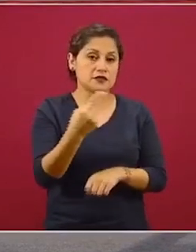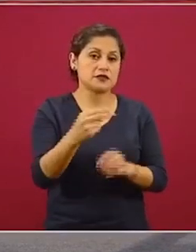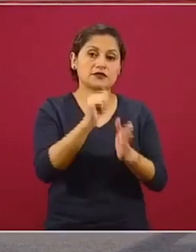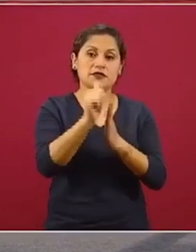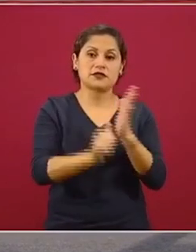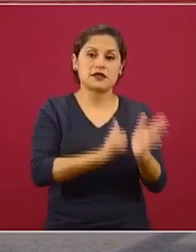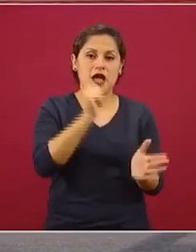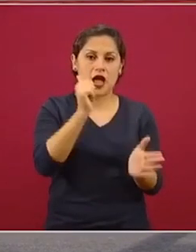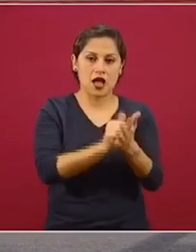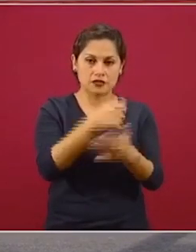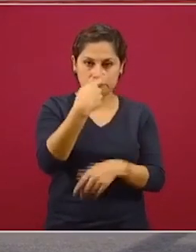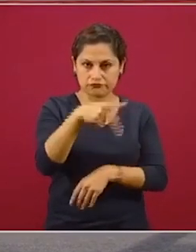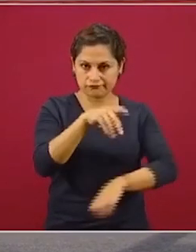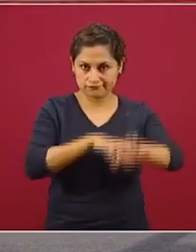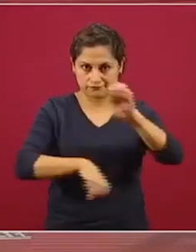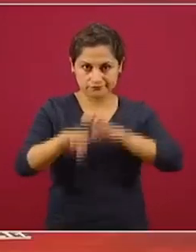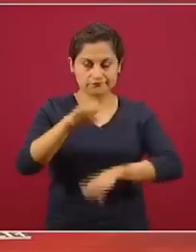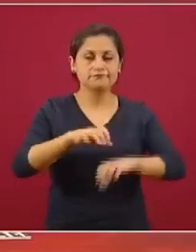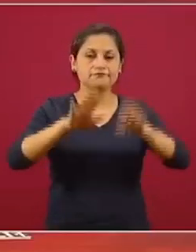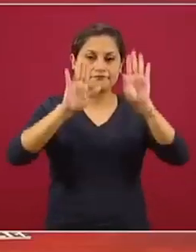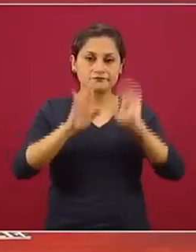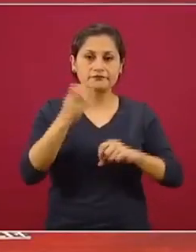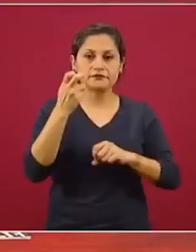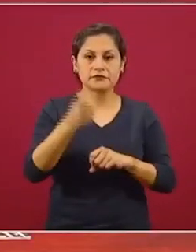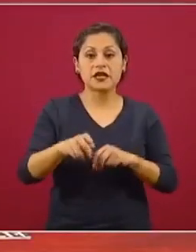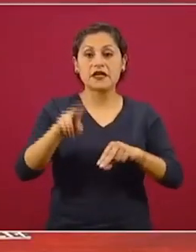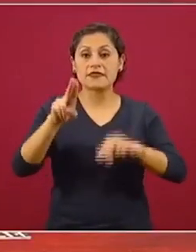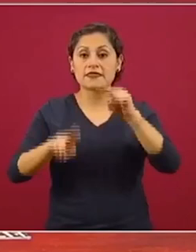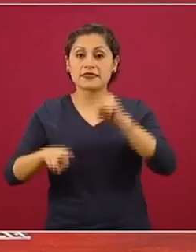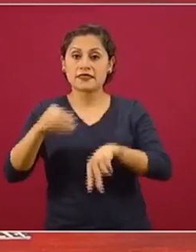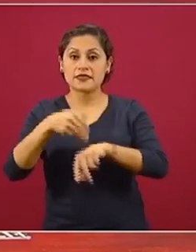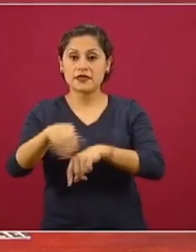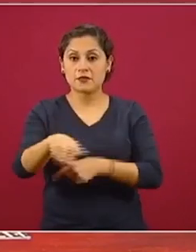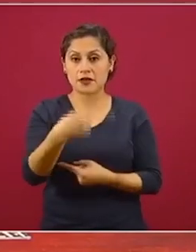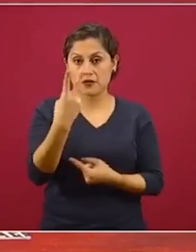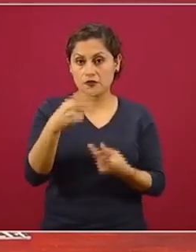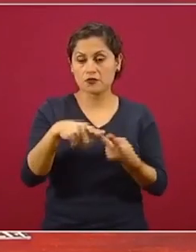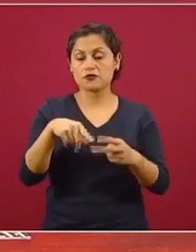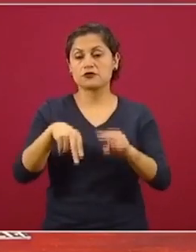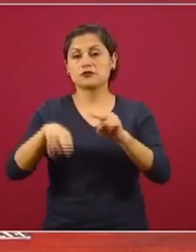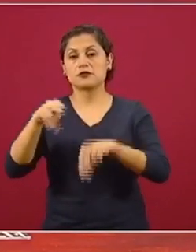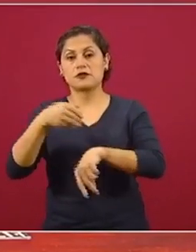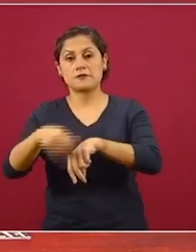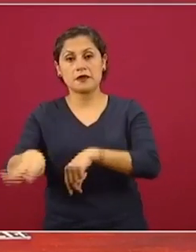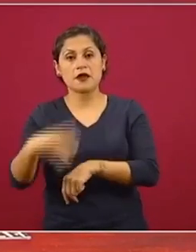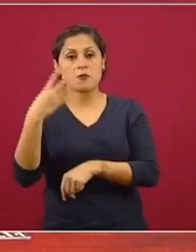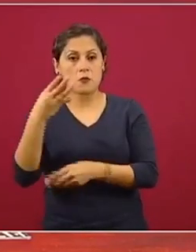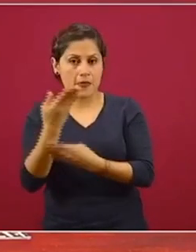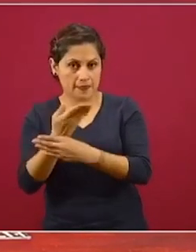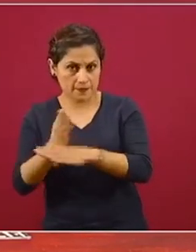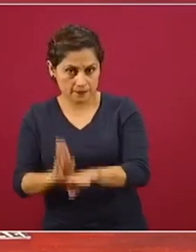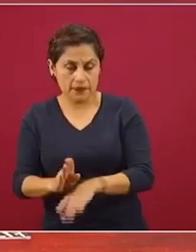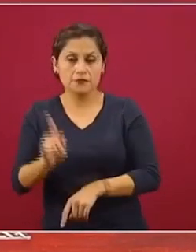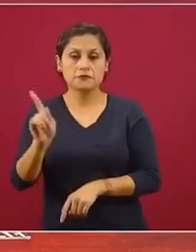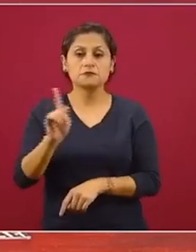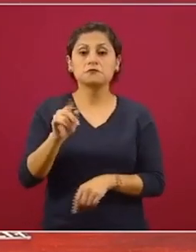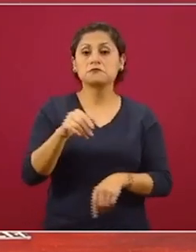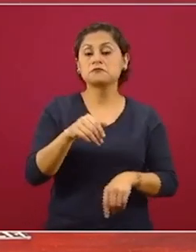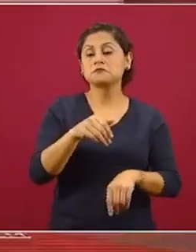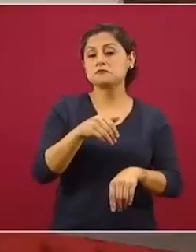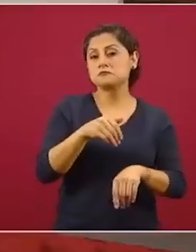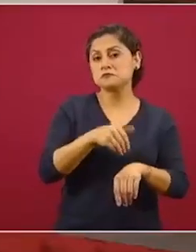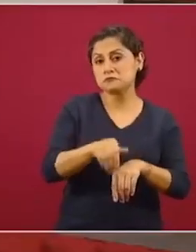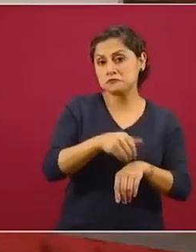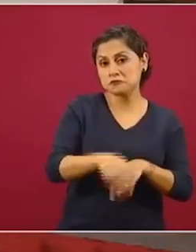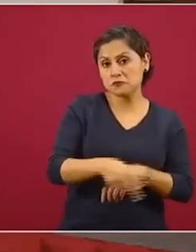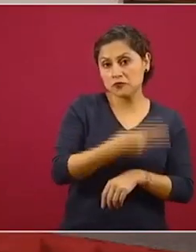prácticamente. Estamos hablando de cuentas nivel 2 y nivel 4. En el caso del nivel 2, pueden hacer depósitos de aproximadamente de 30